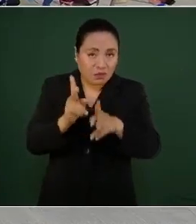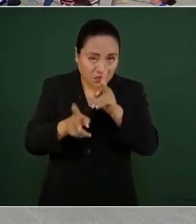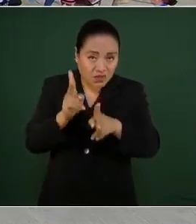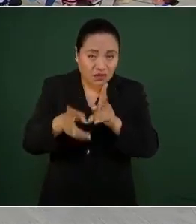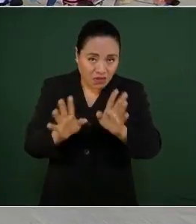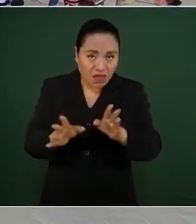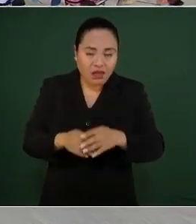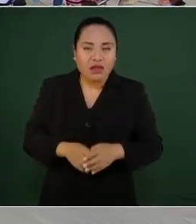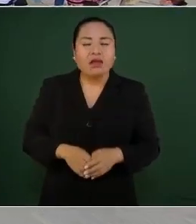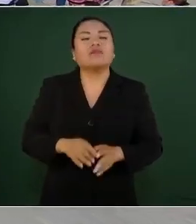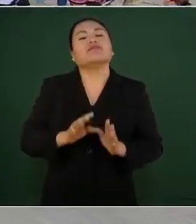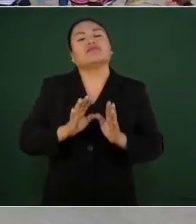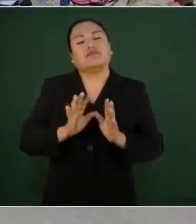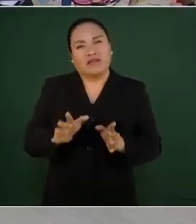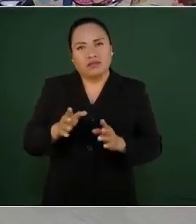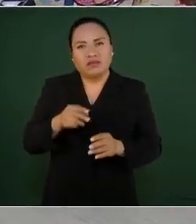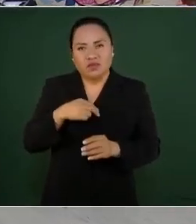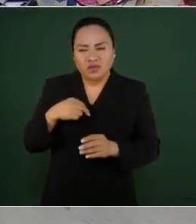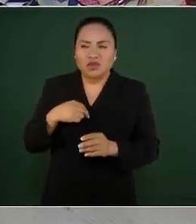Hay un plan